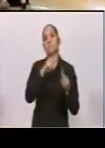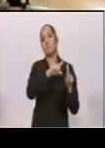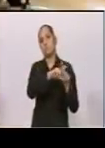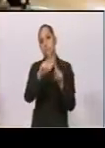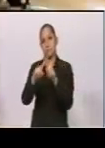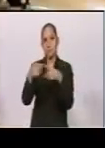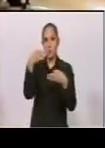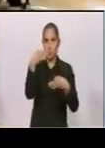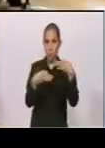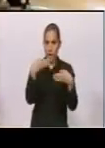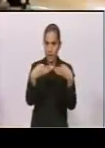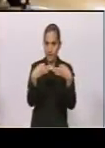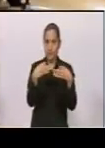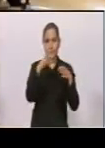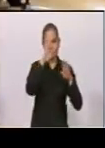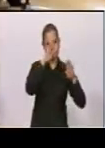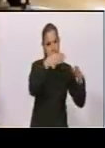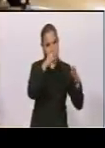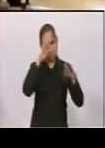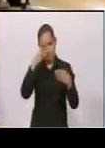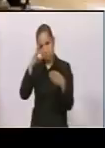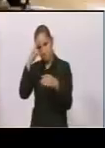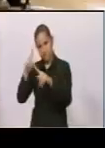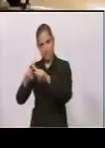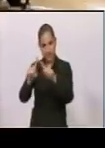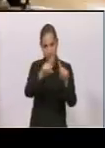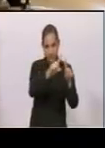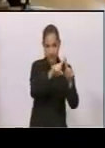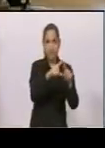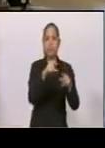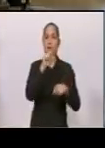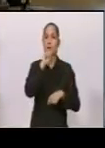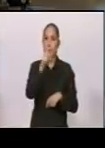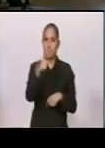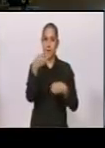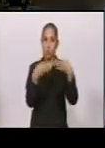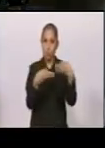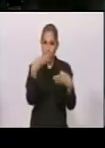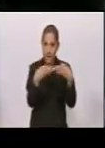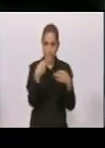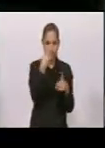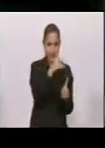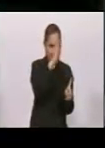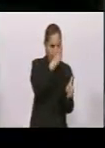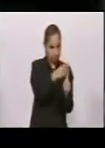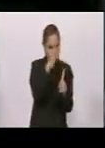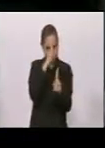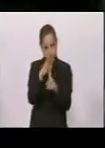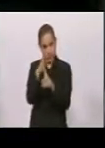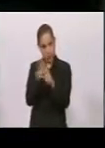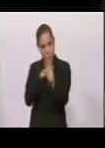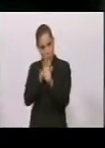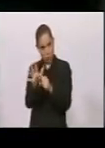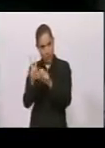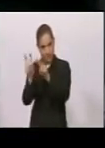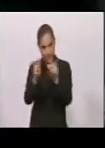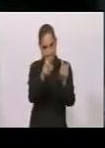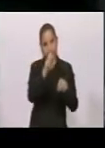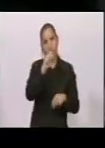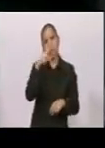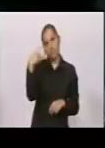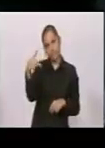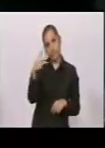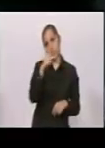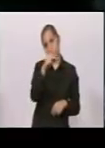de circuito, jueces de distrito e integrantes del Consejo de la Judicatura